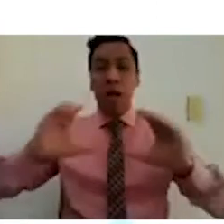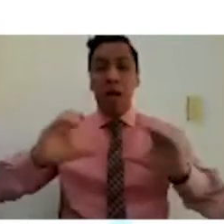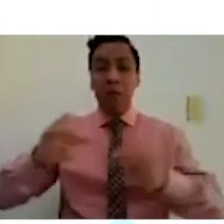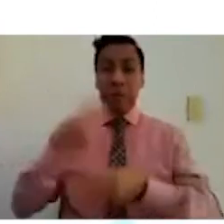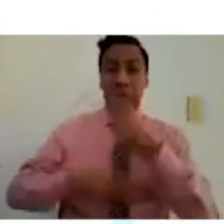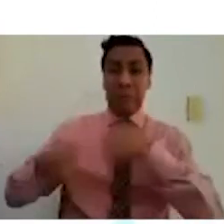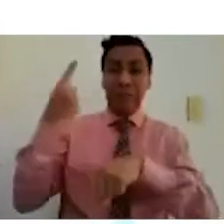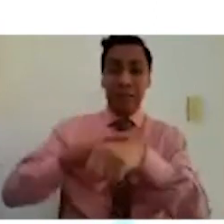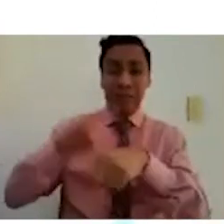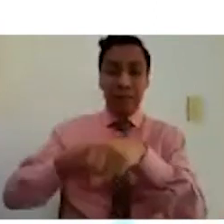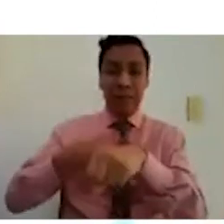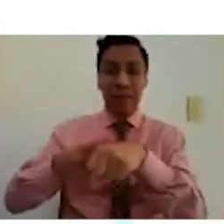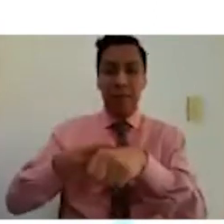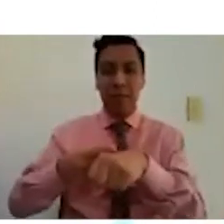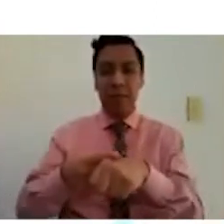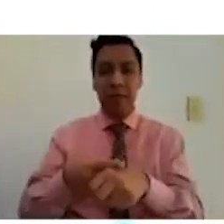niños, adultos.